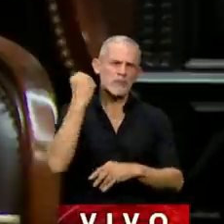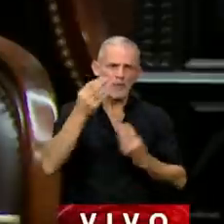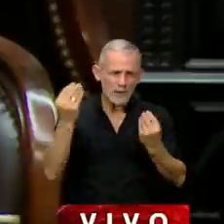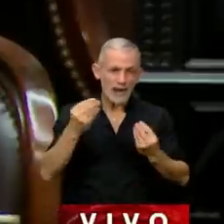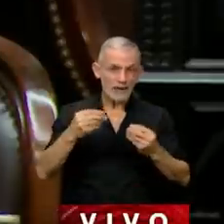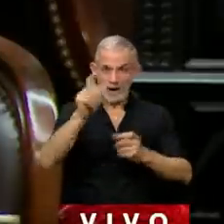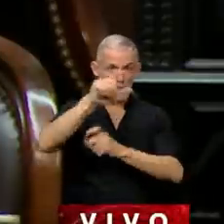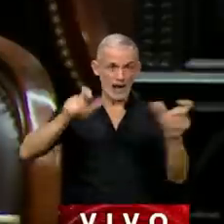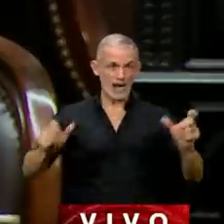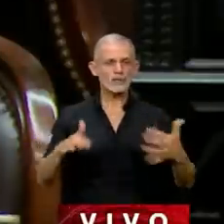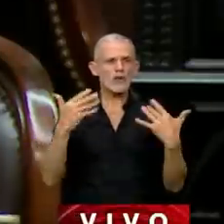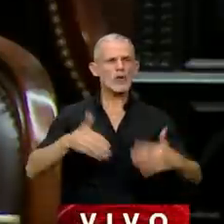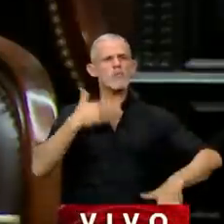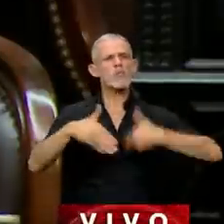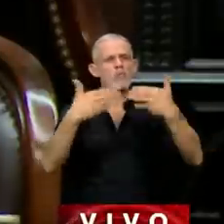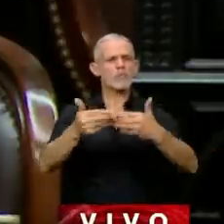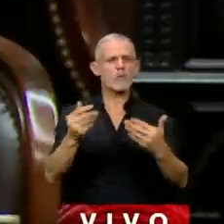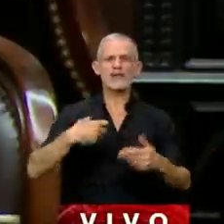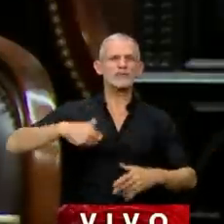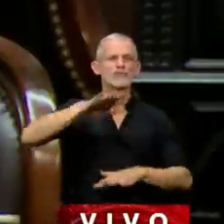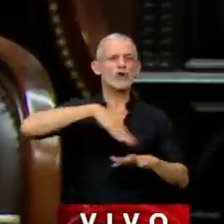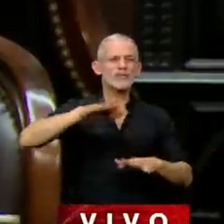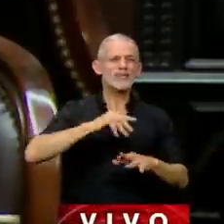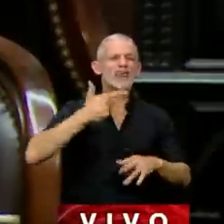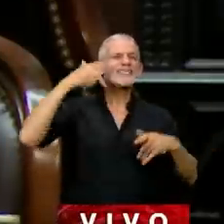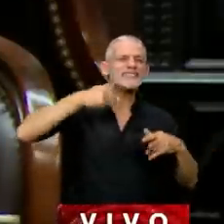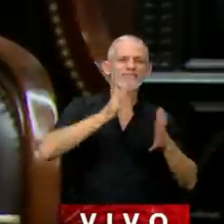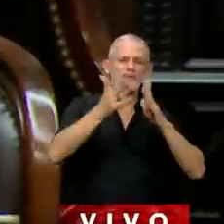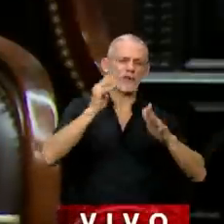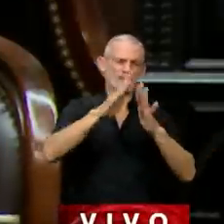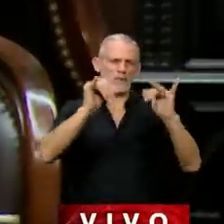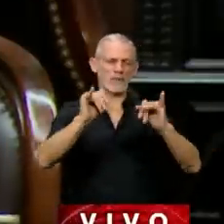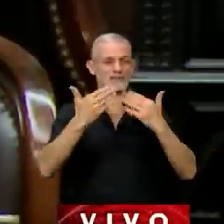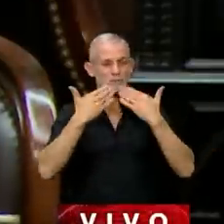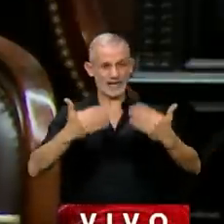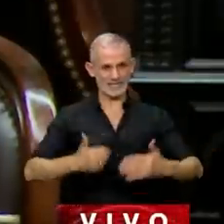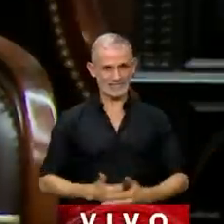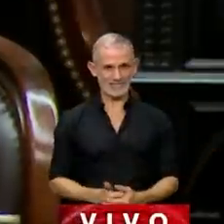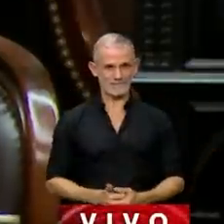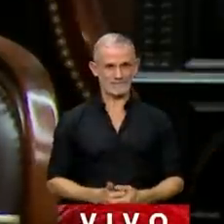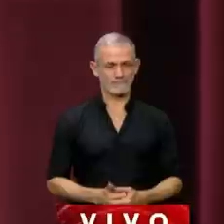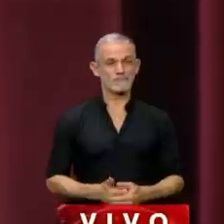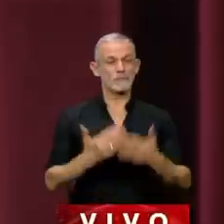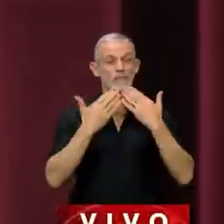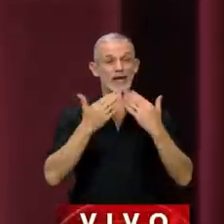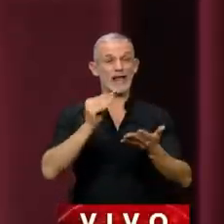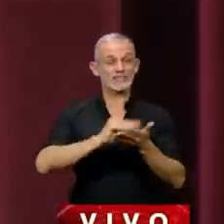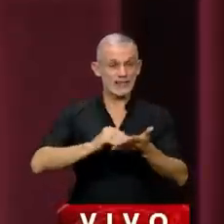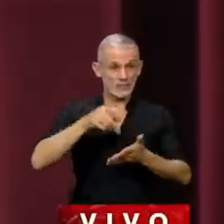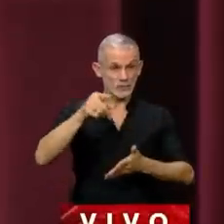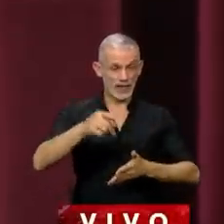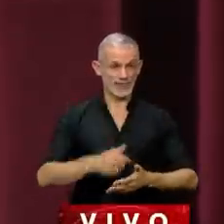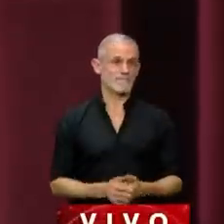para que la ciudadanía se pueda desarrollar en una sociedad sin violencia y en paz. Muchísimas gracias. Gracias,